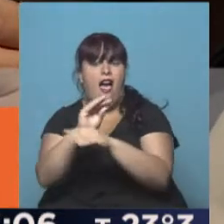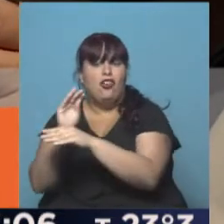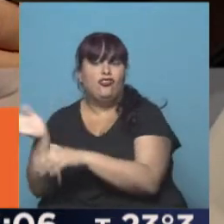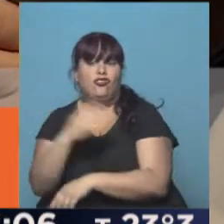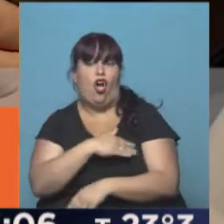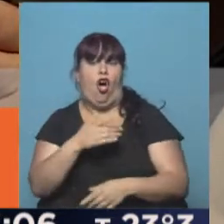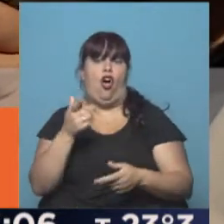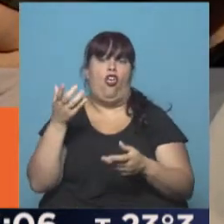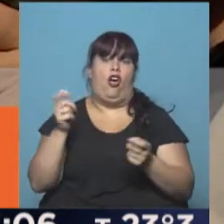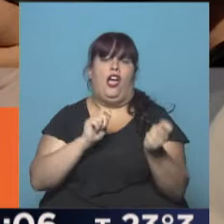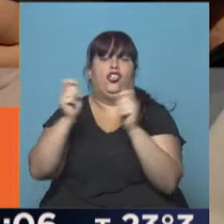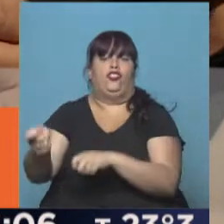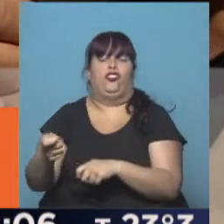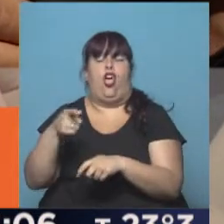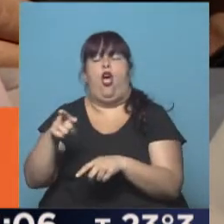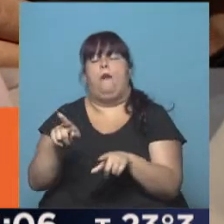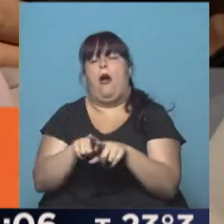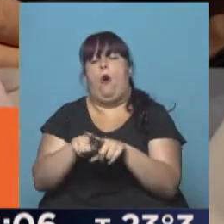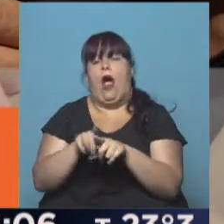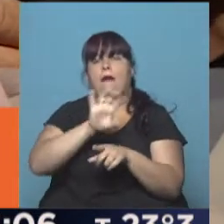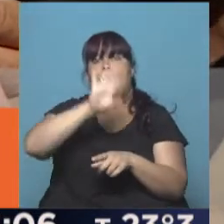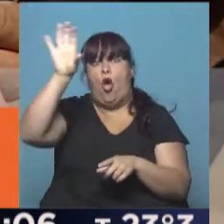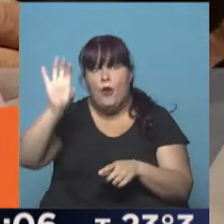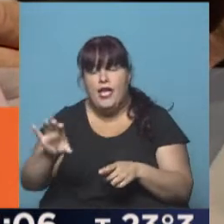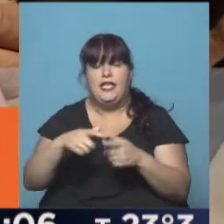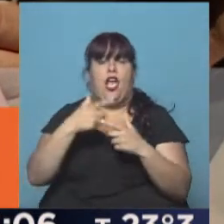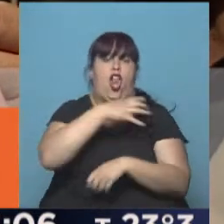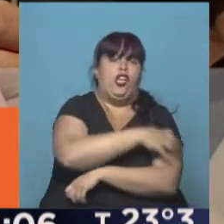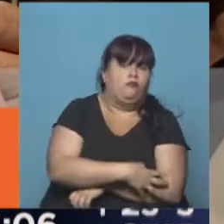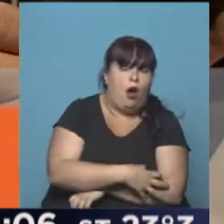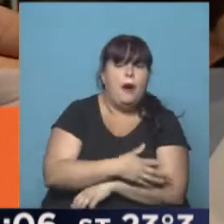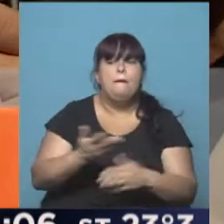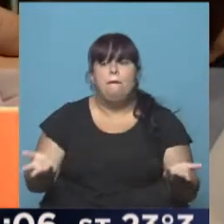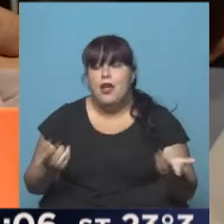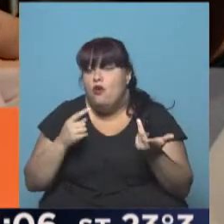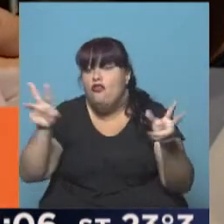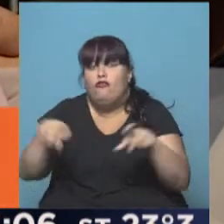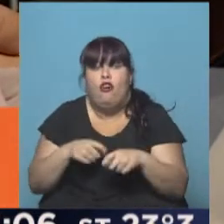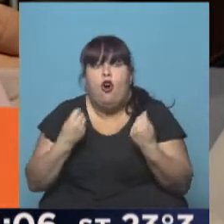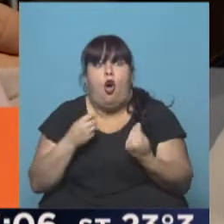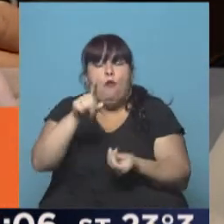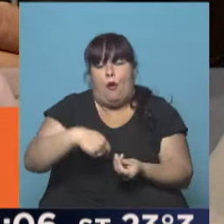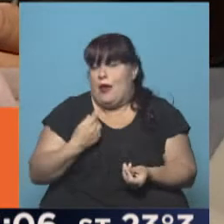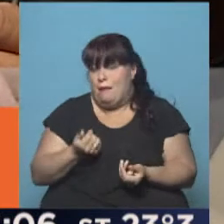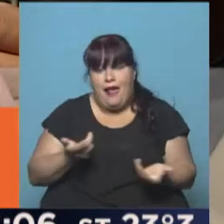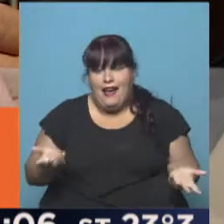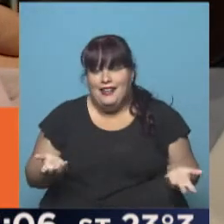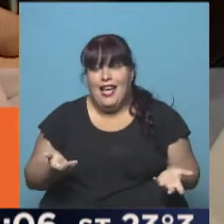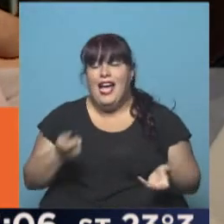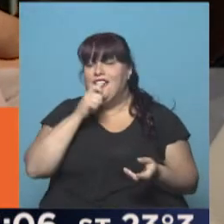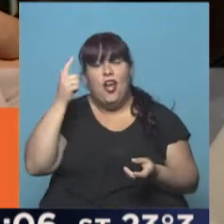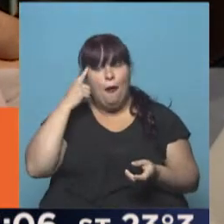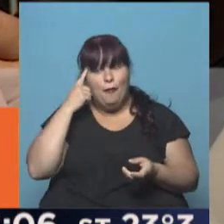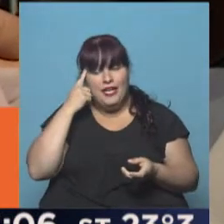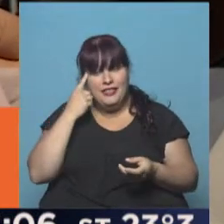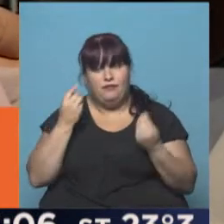servicios públicos, transfiera a los sectores, a las provincias, a los sectores más vulnerables, pero de algún lado hay que recaudar, entonces, si no